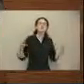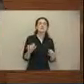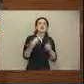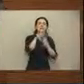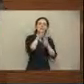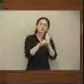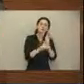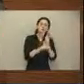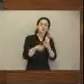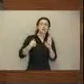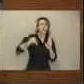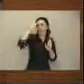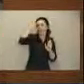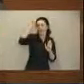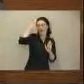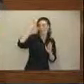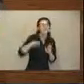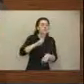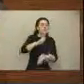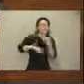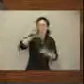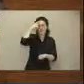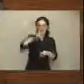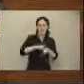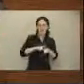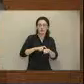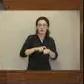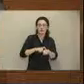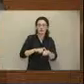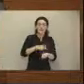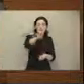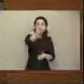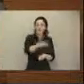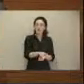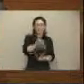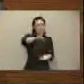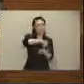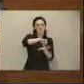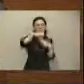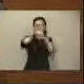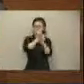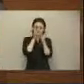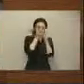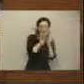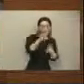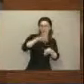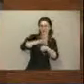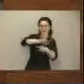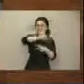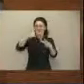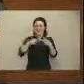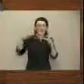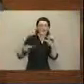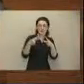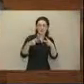principios que inspiraron aquella reforma psiquiátrica. La centralidad de la persona y no de la enfermedad, la autonomía frente